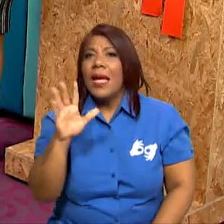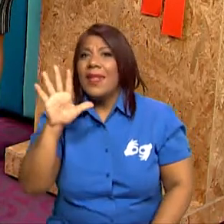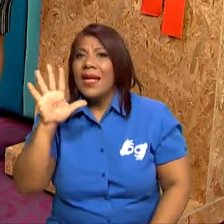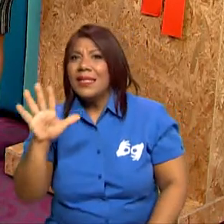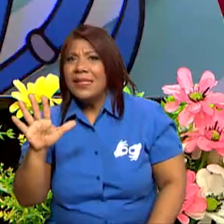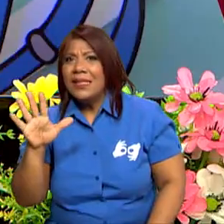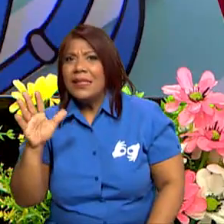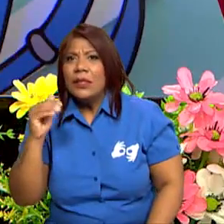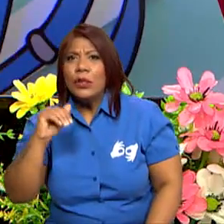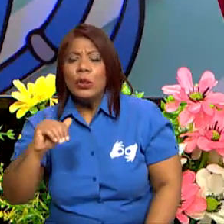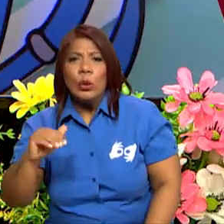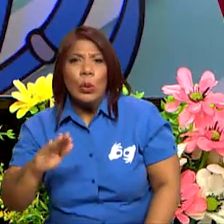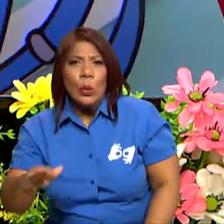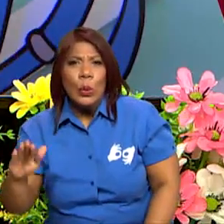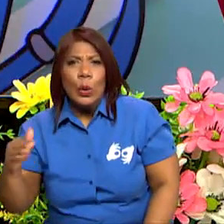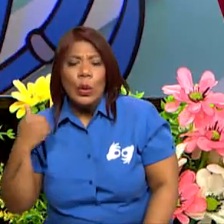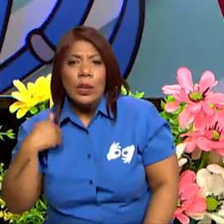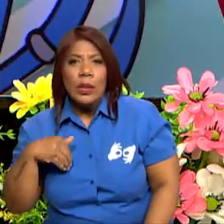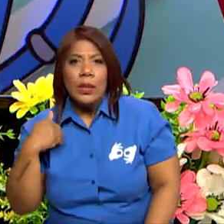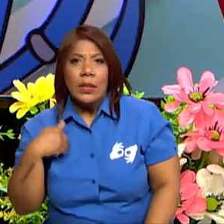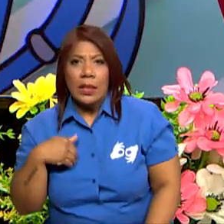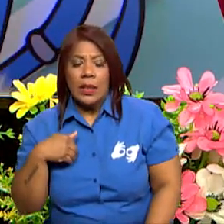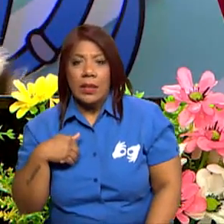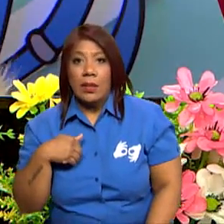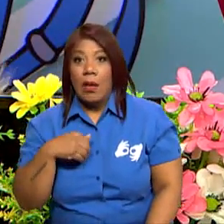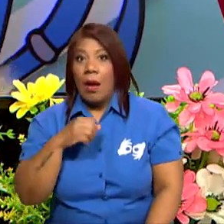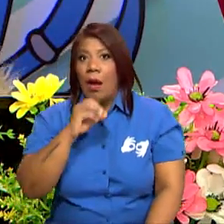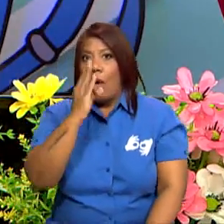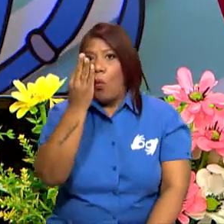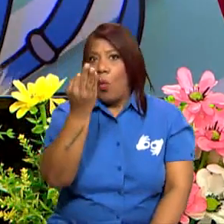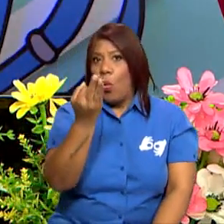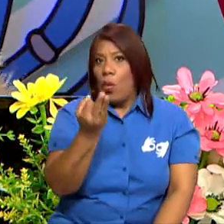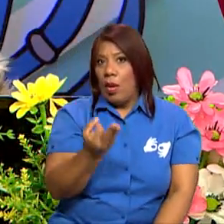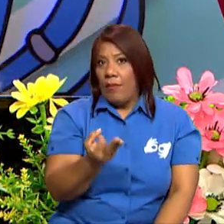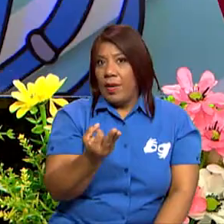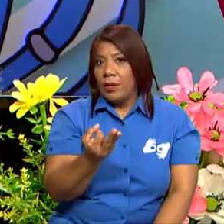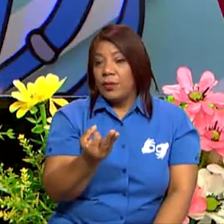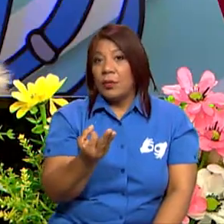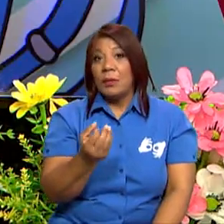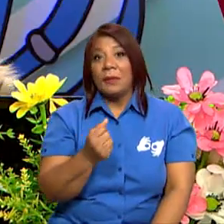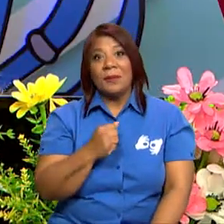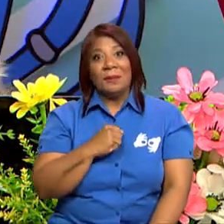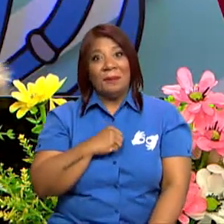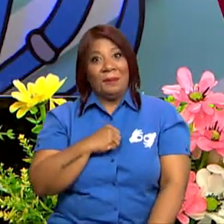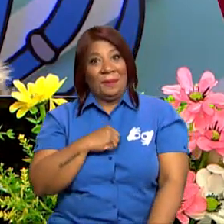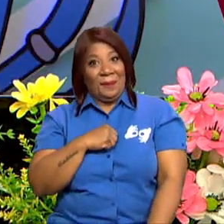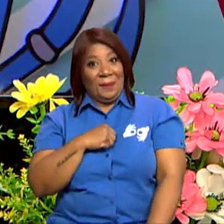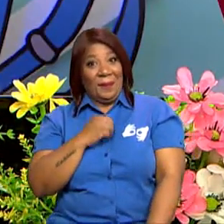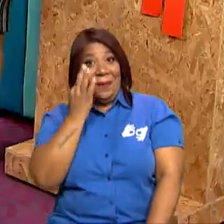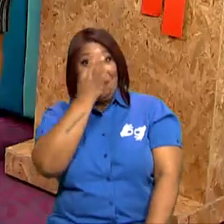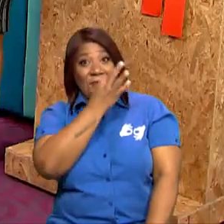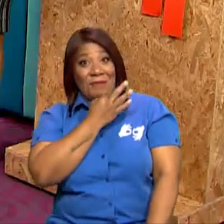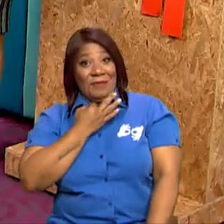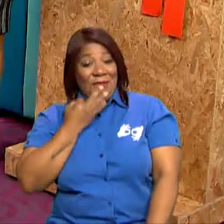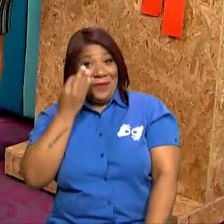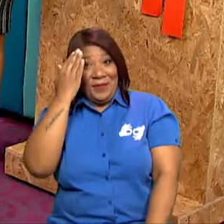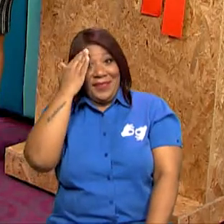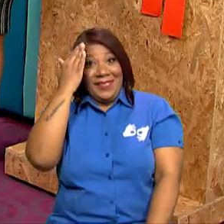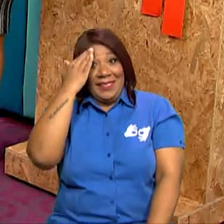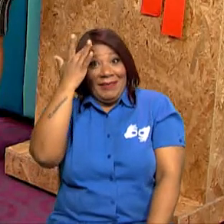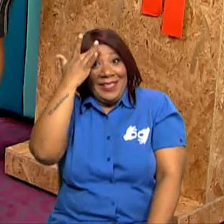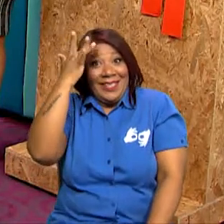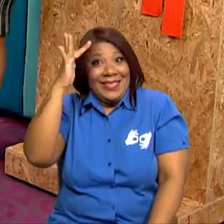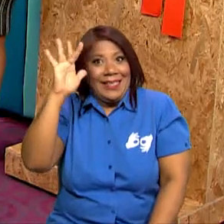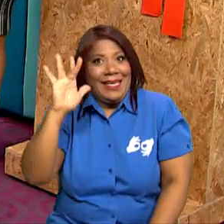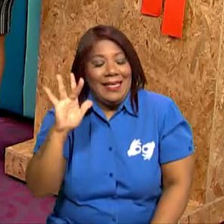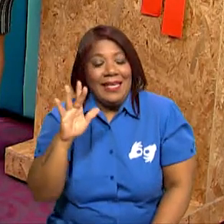Eso es fácil, maestra. Si es como una fracción, se puede poner 3/5. Muy bien. Uh-huh. Estás clarito, Floppy. Yo me ¿De qué acuerdo.